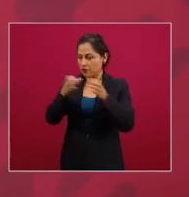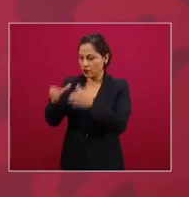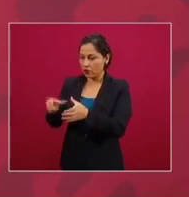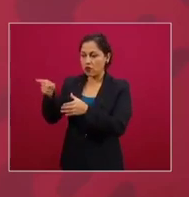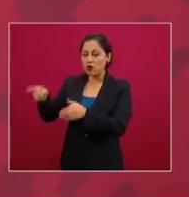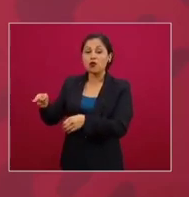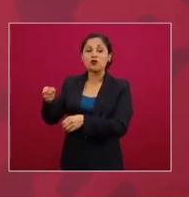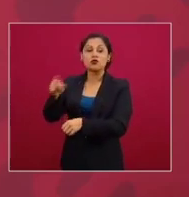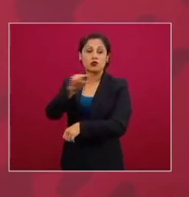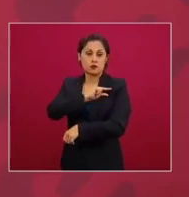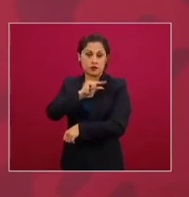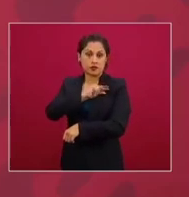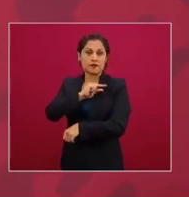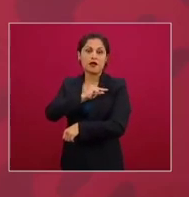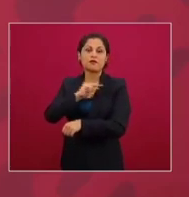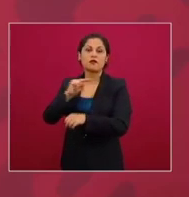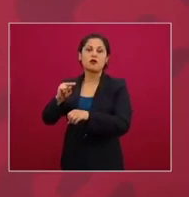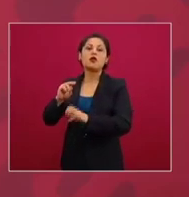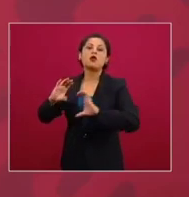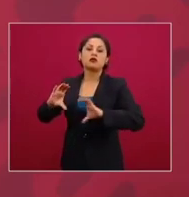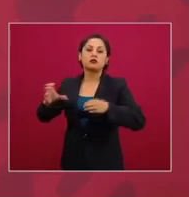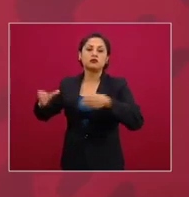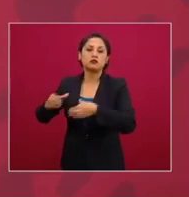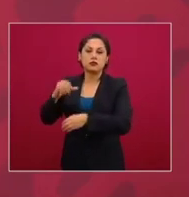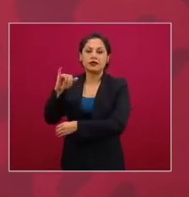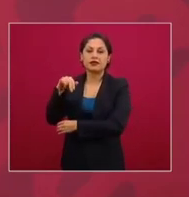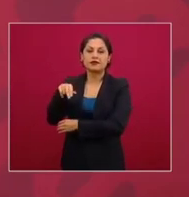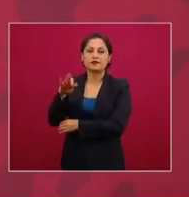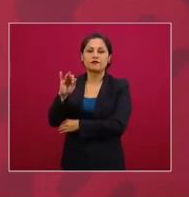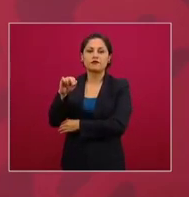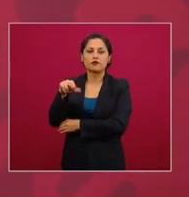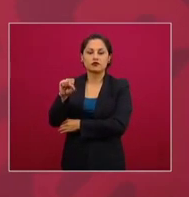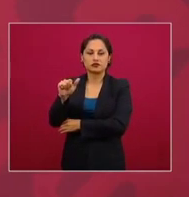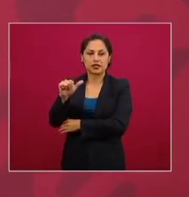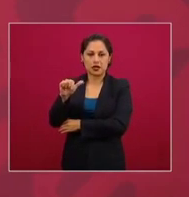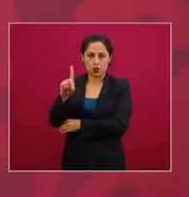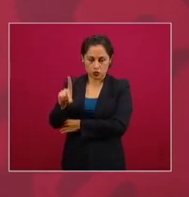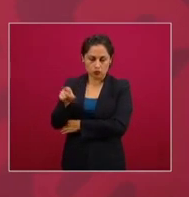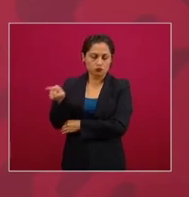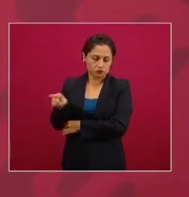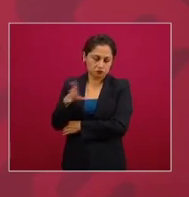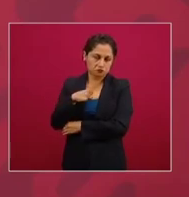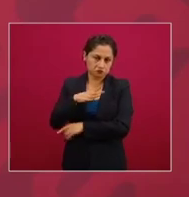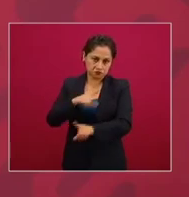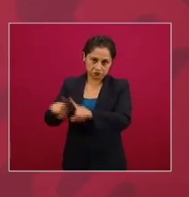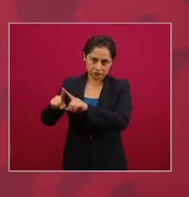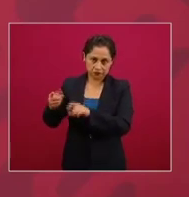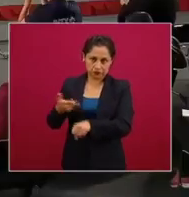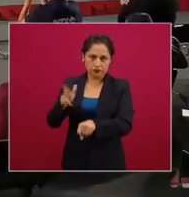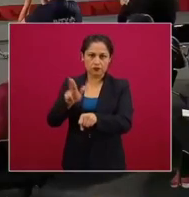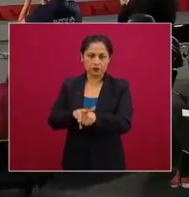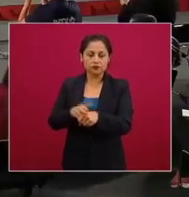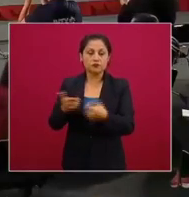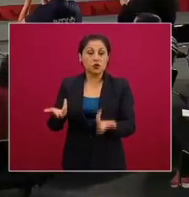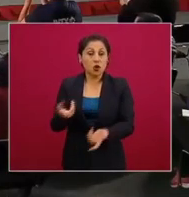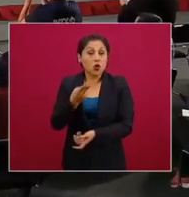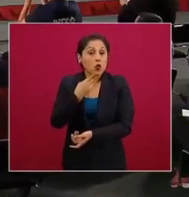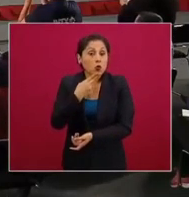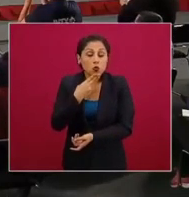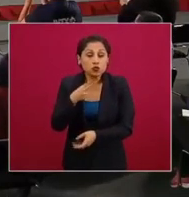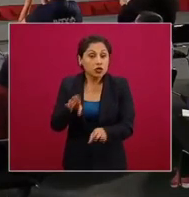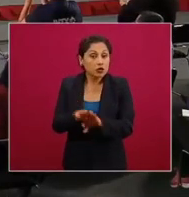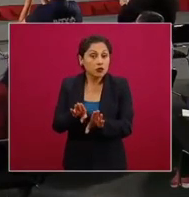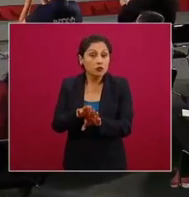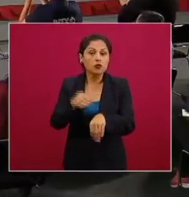favor, la asociación y el consorcio. Y Funsalud. Se va a utilizar un número de contacto, un número telefónico que ahora va a aparecer